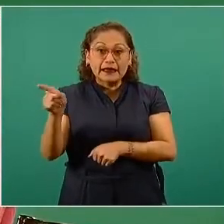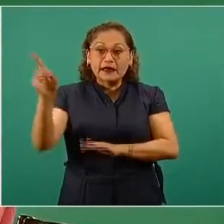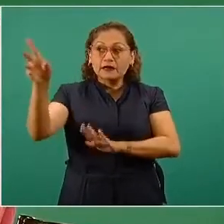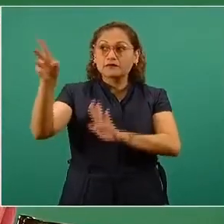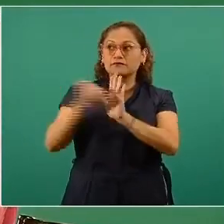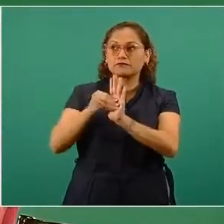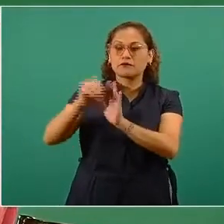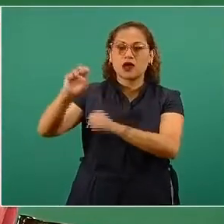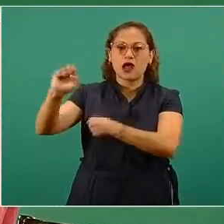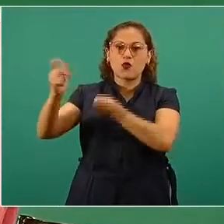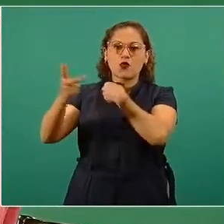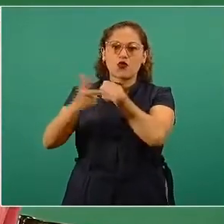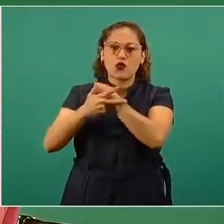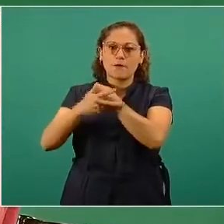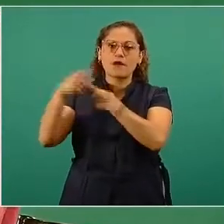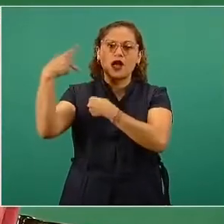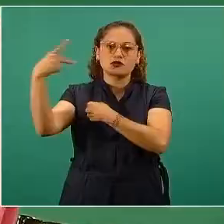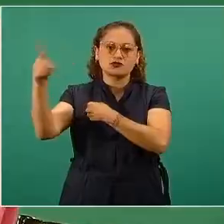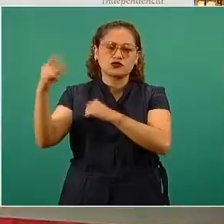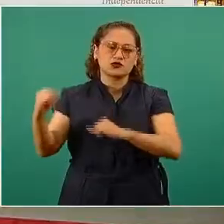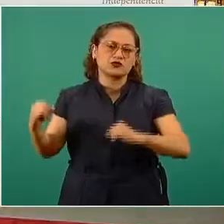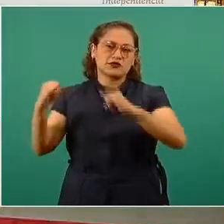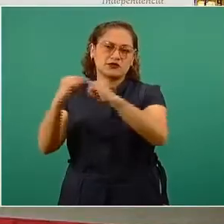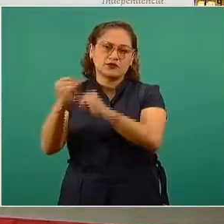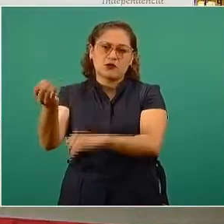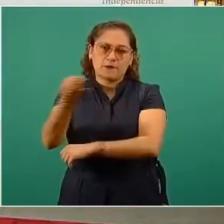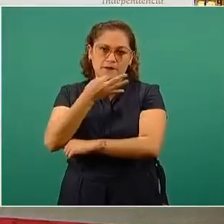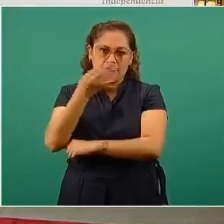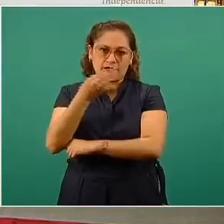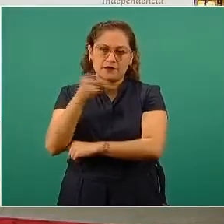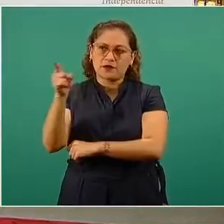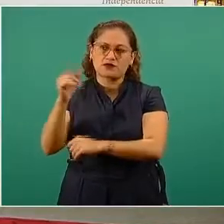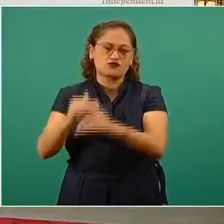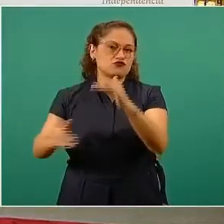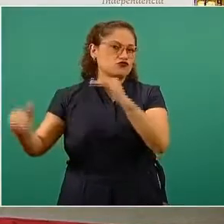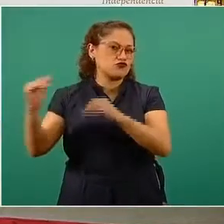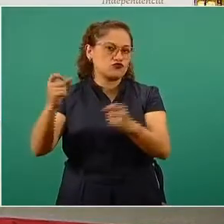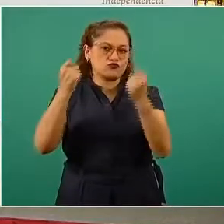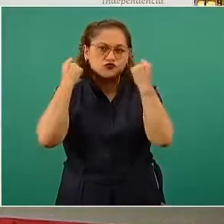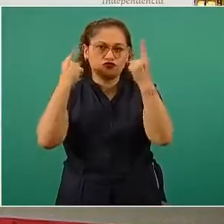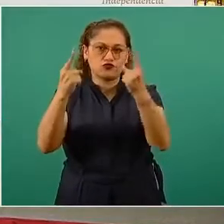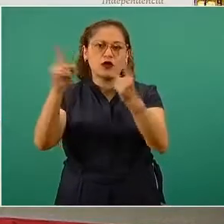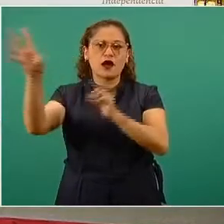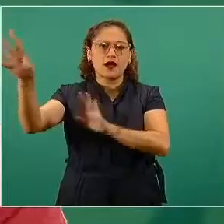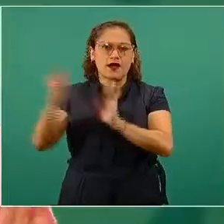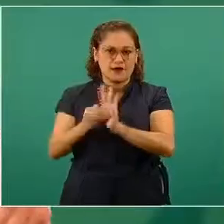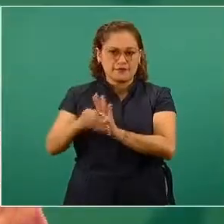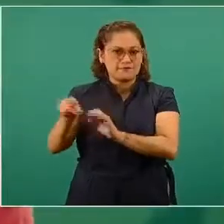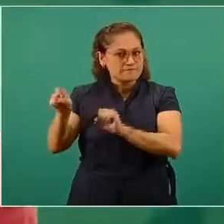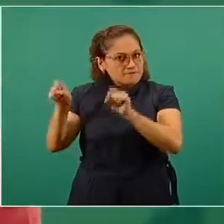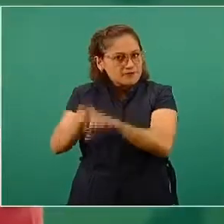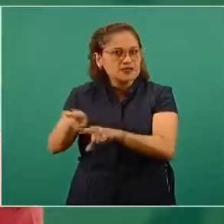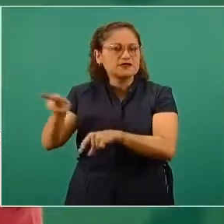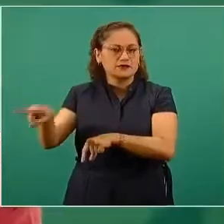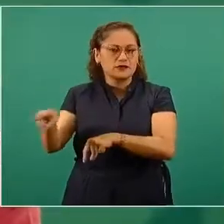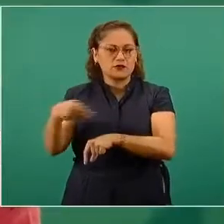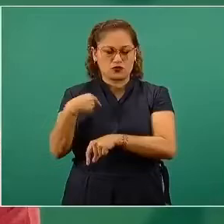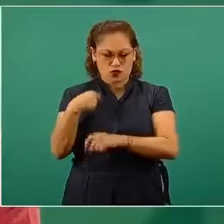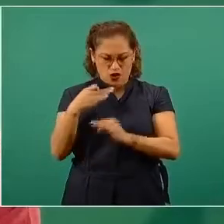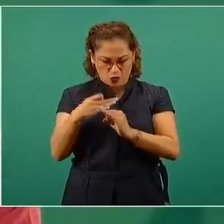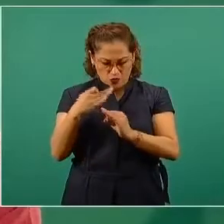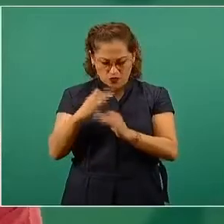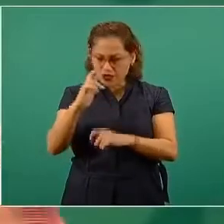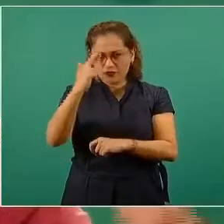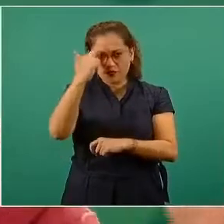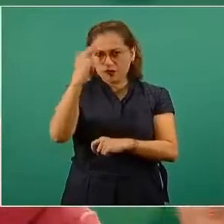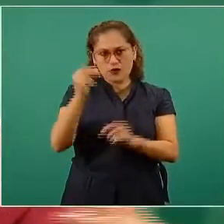Agencia Europea de Medicamentos, que son de los más sobresalientes del mundo. No me acuerdo en este momento los tiempos, pero lo